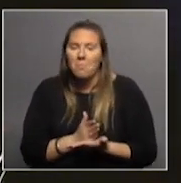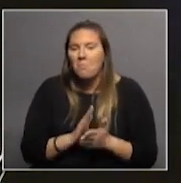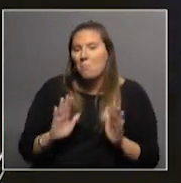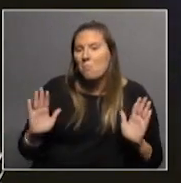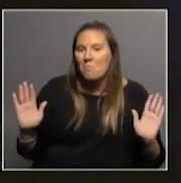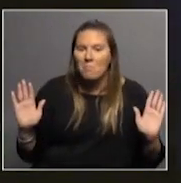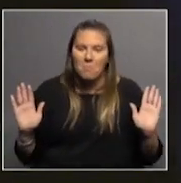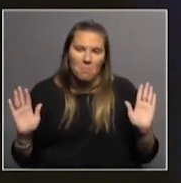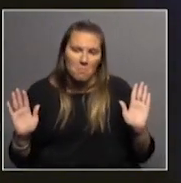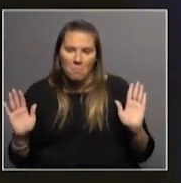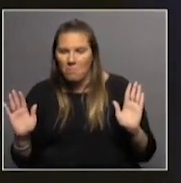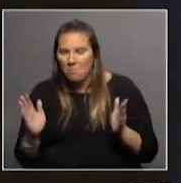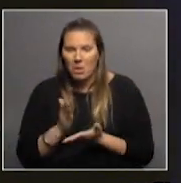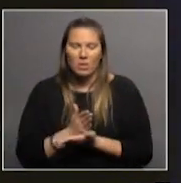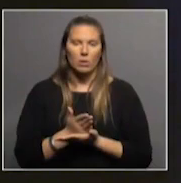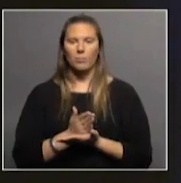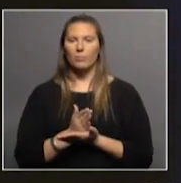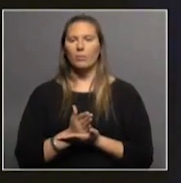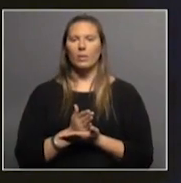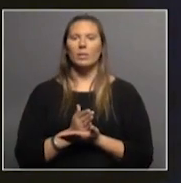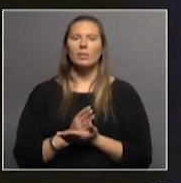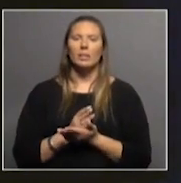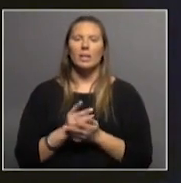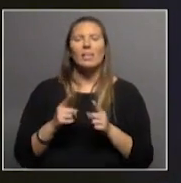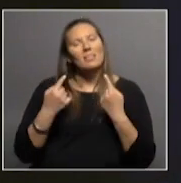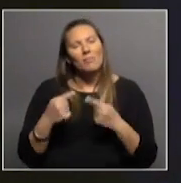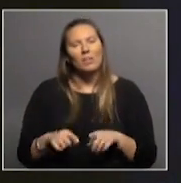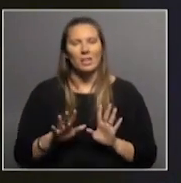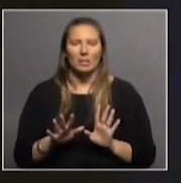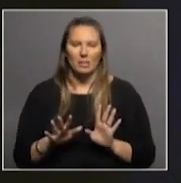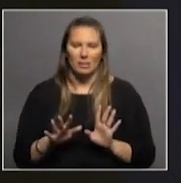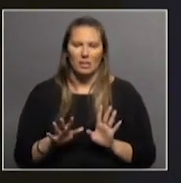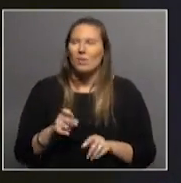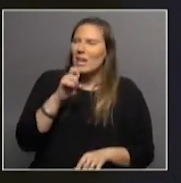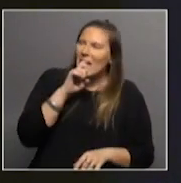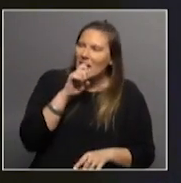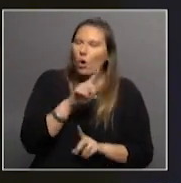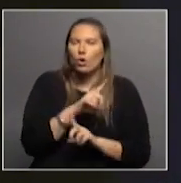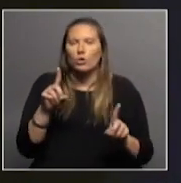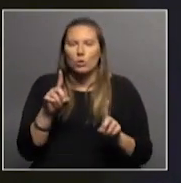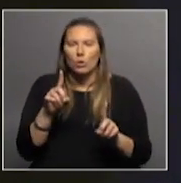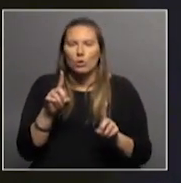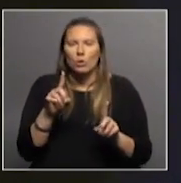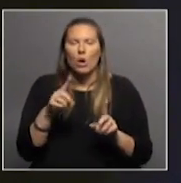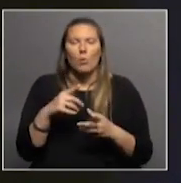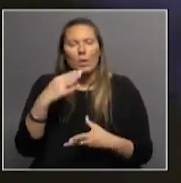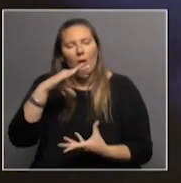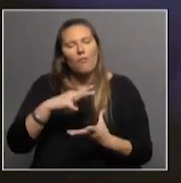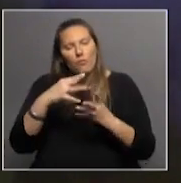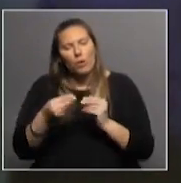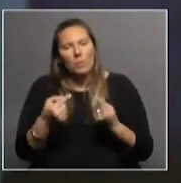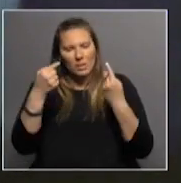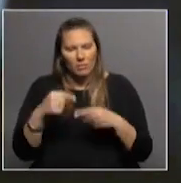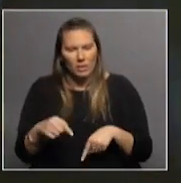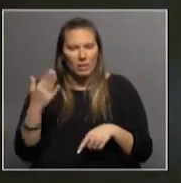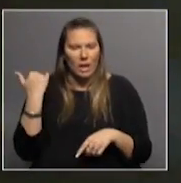entre una atención distinta y ésta le quito el enojo sería una tensión disco me hablaste